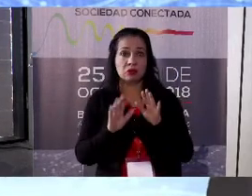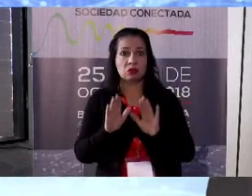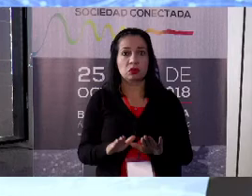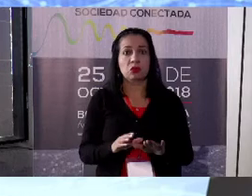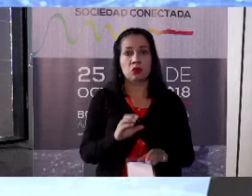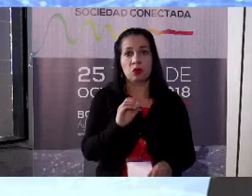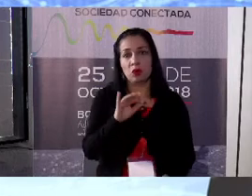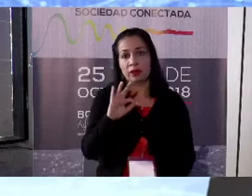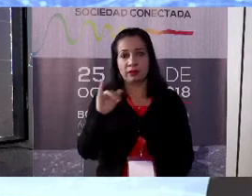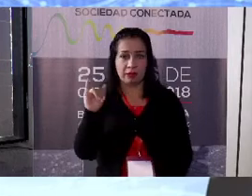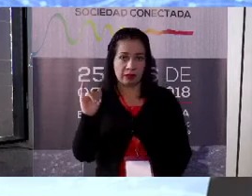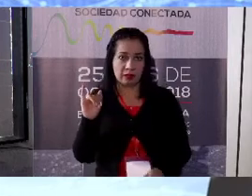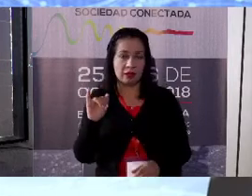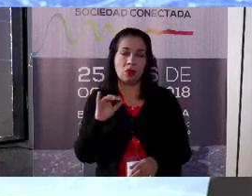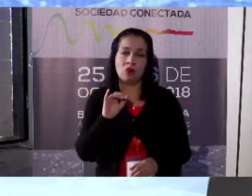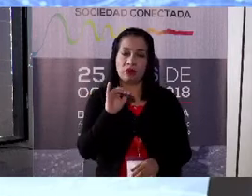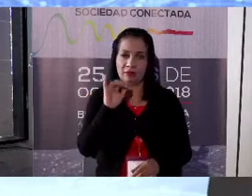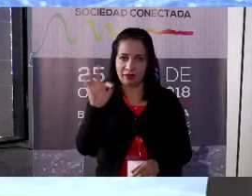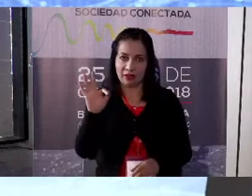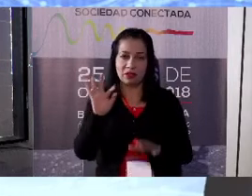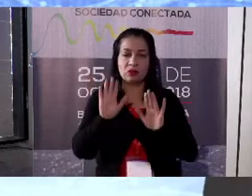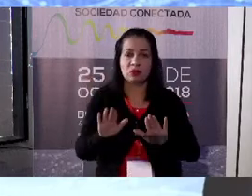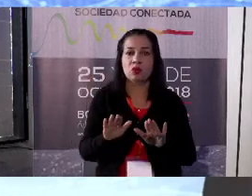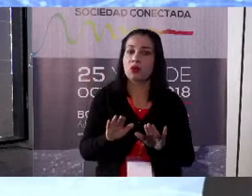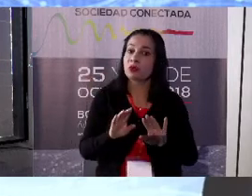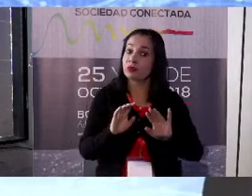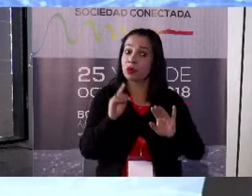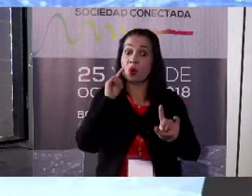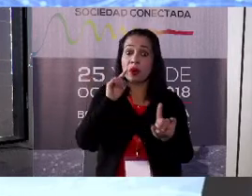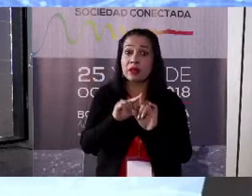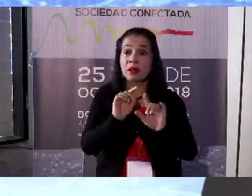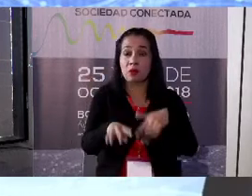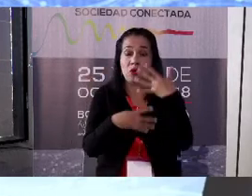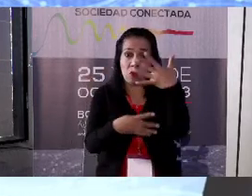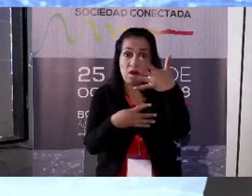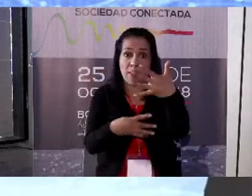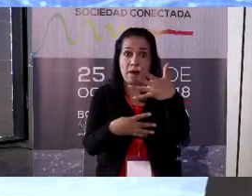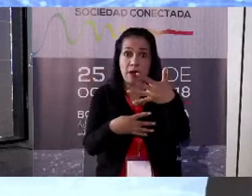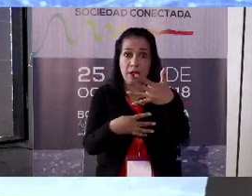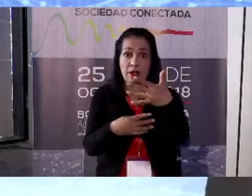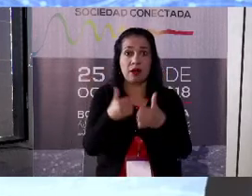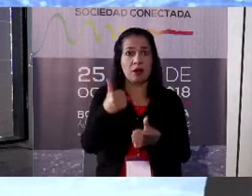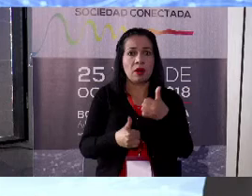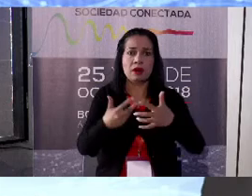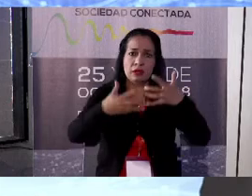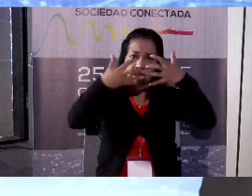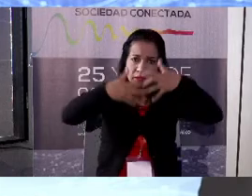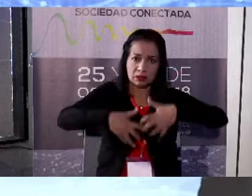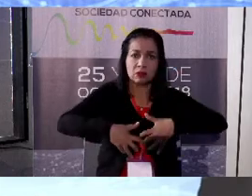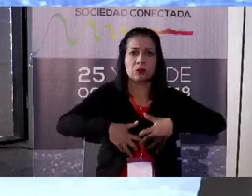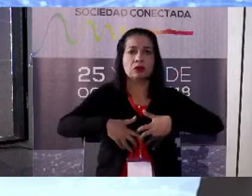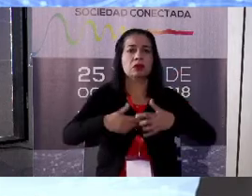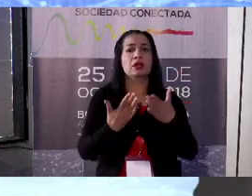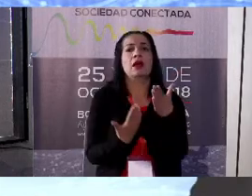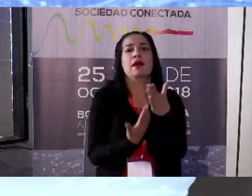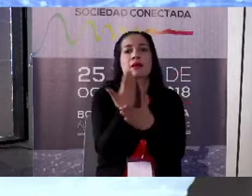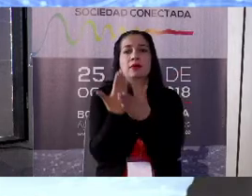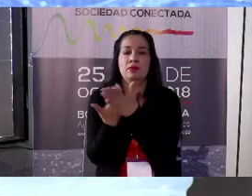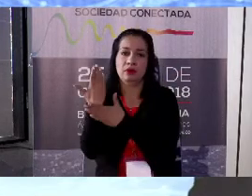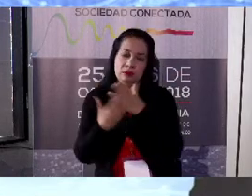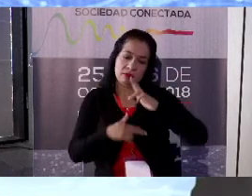uit está trabajando activamente en el objetivo nu el objetivo nu es industria Innovación